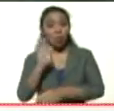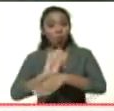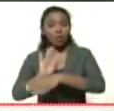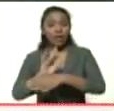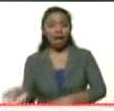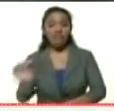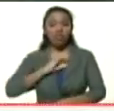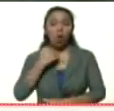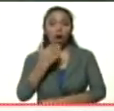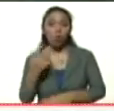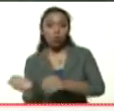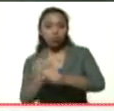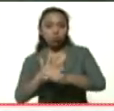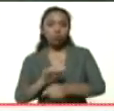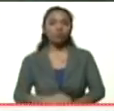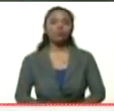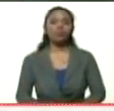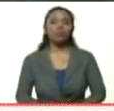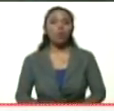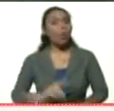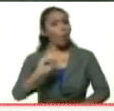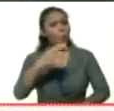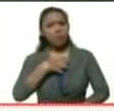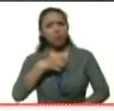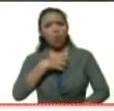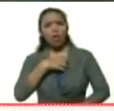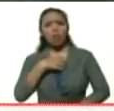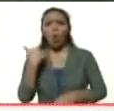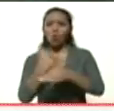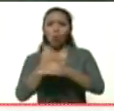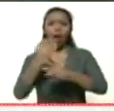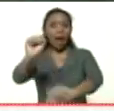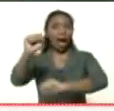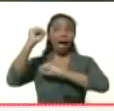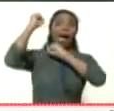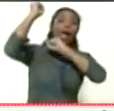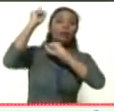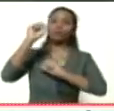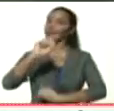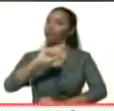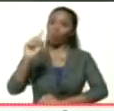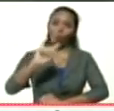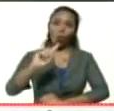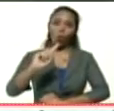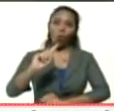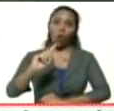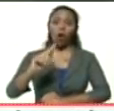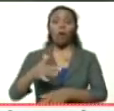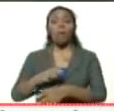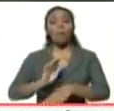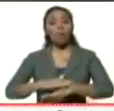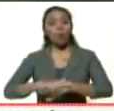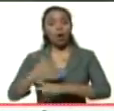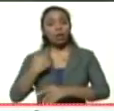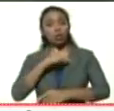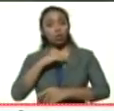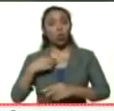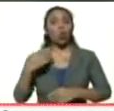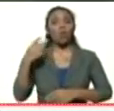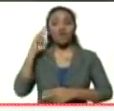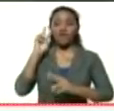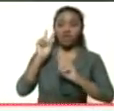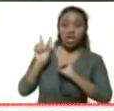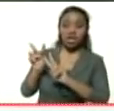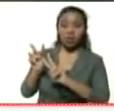por COVID-19. No podemos cantar victoria todavía. En efecto, hemos venido notando